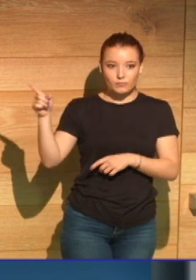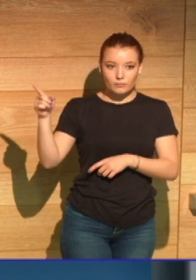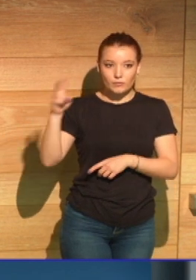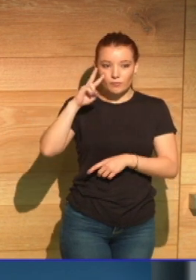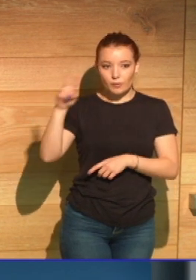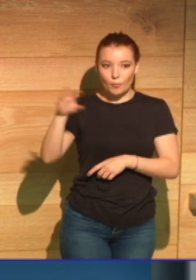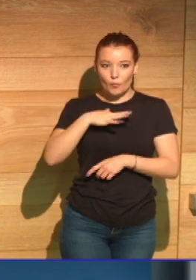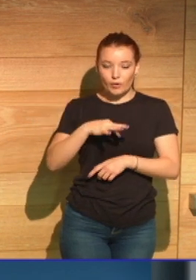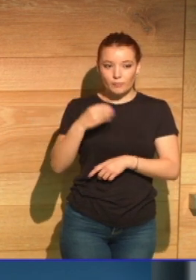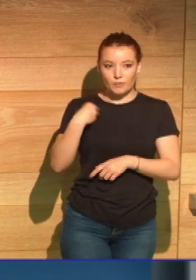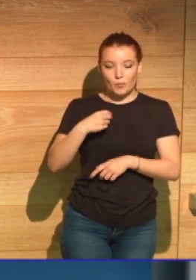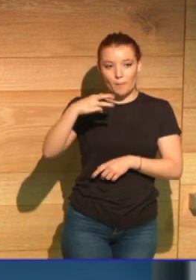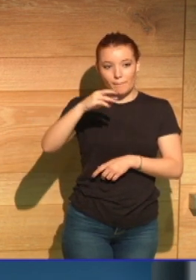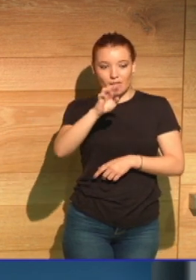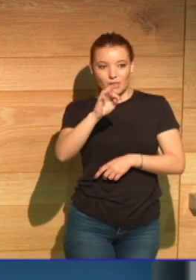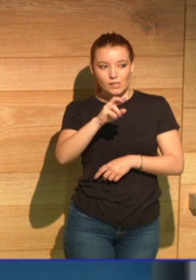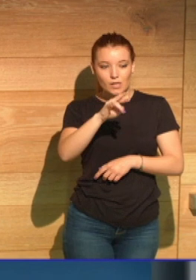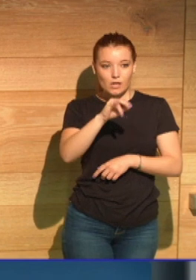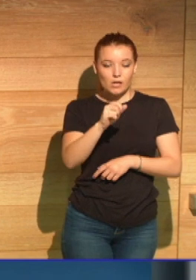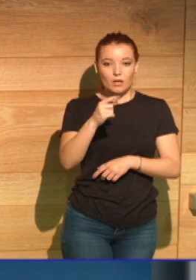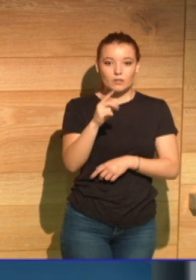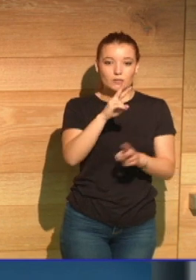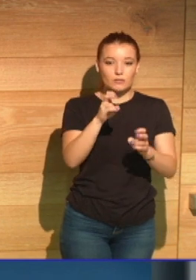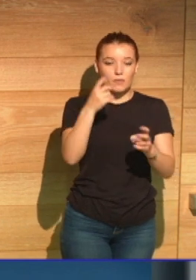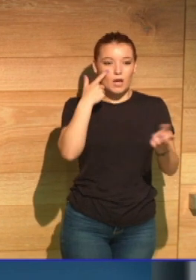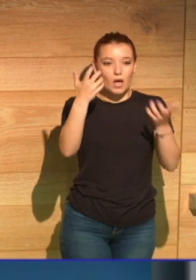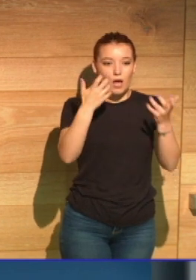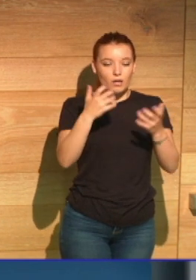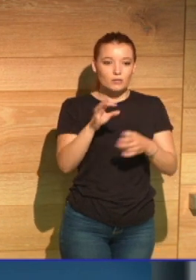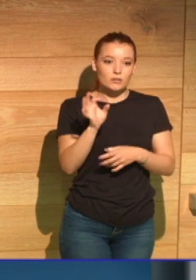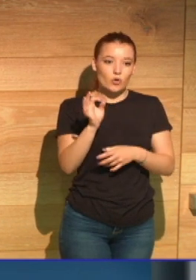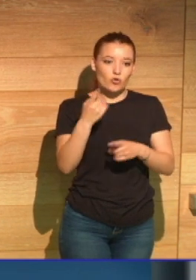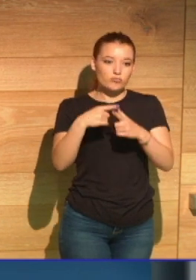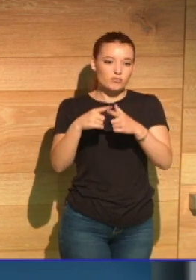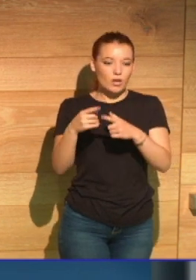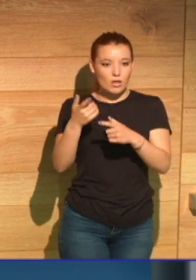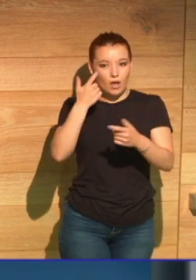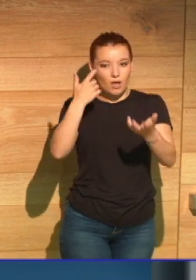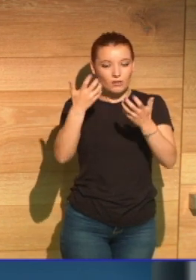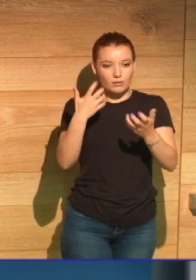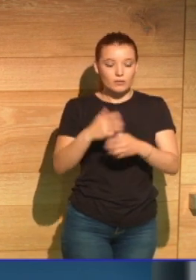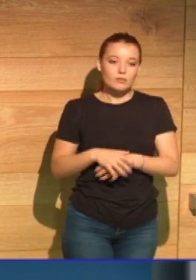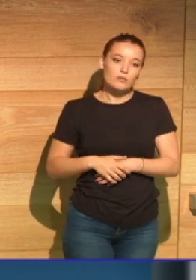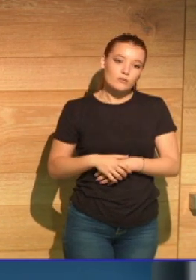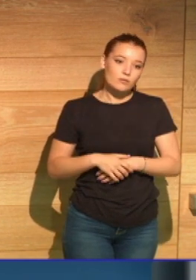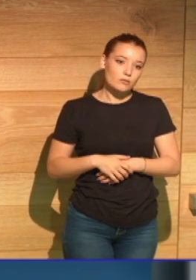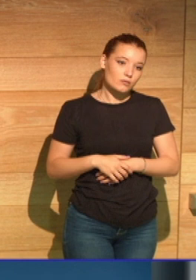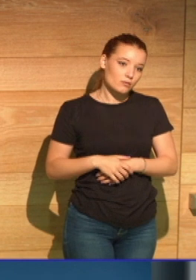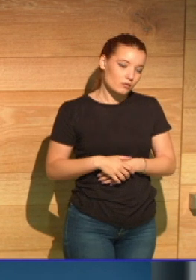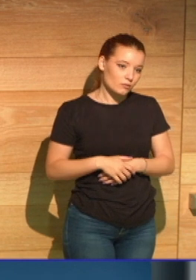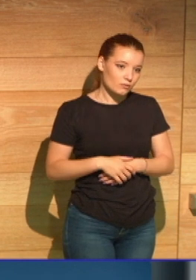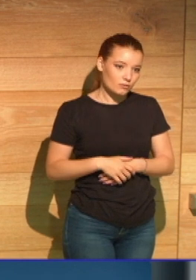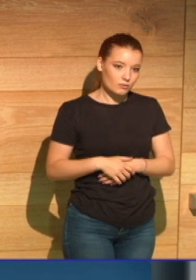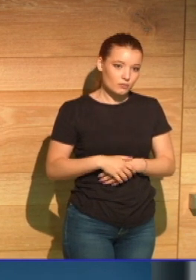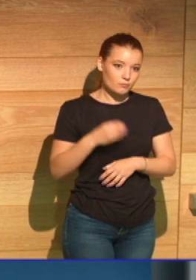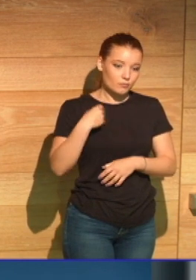trabajamos a partir de la discusión del arte y las provocaciones de los artistas en dispositivos que nos permiten invitarnos a pensar desde